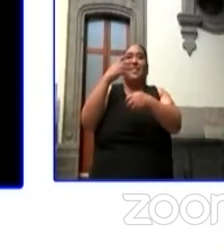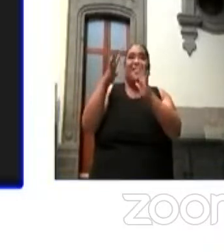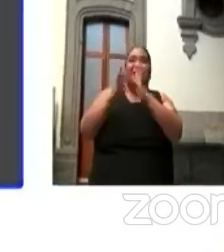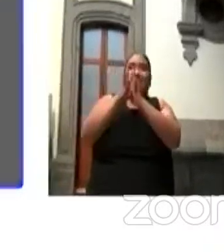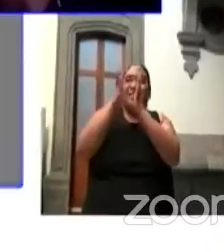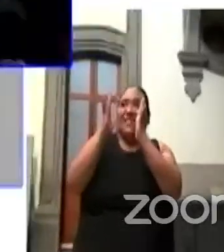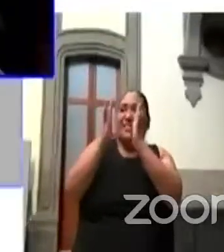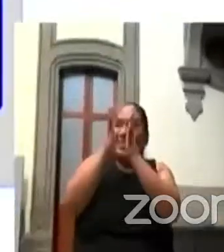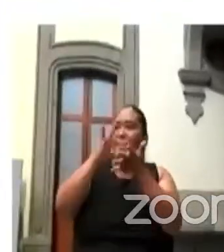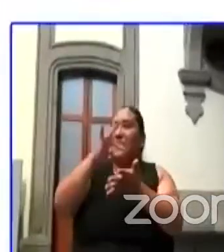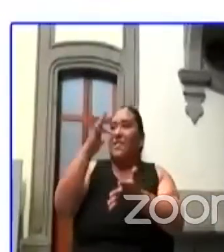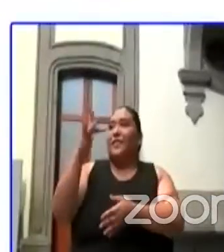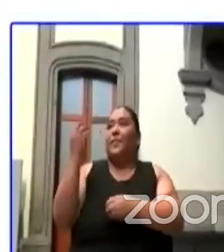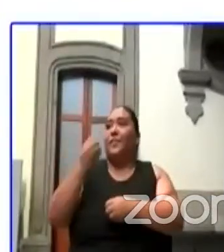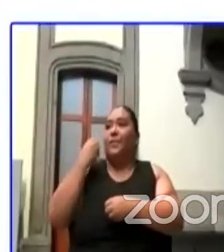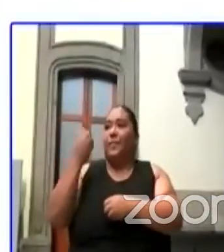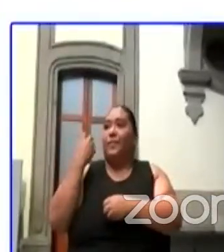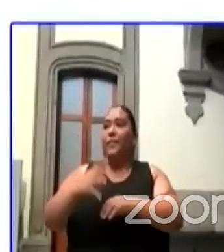este panel.